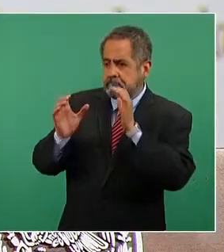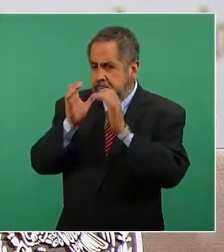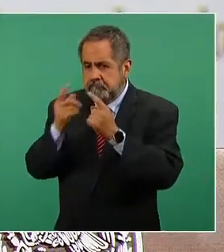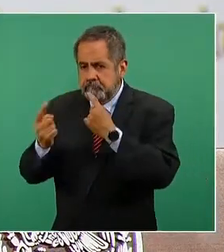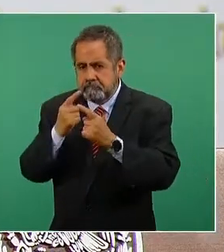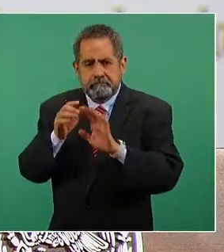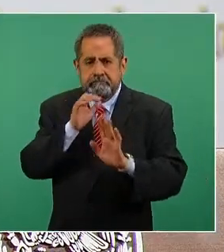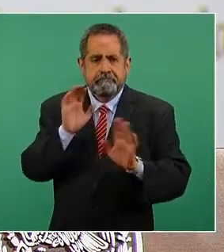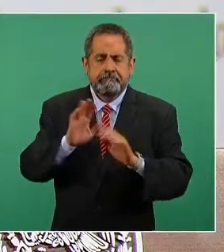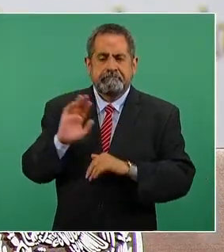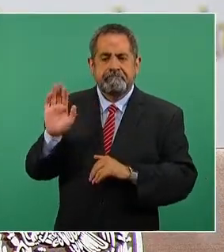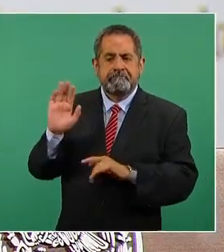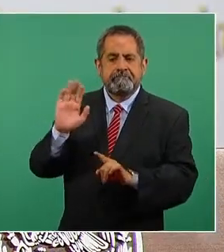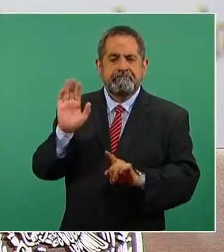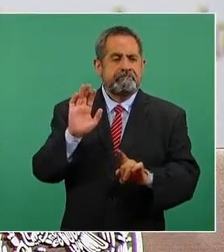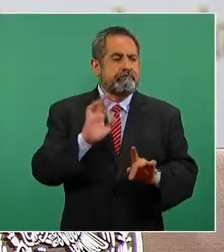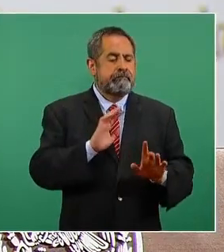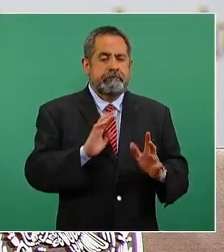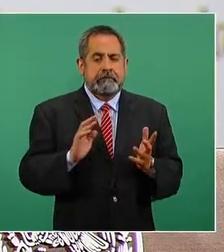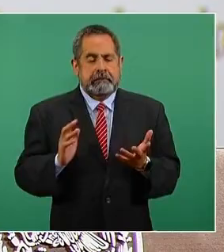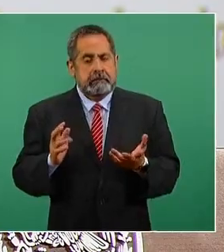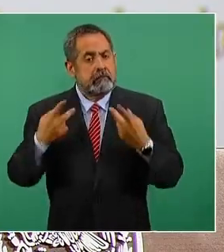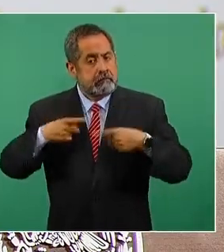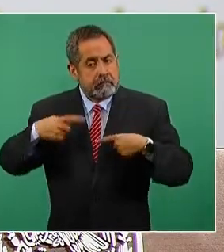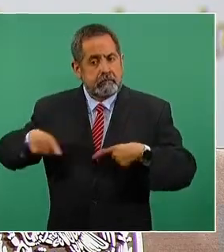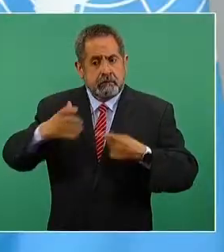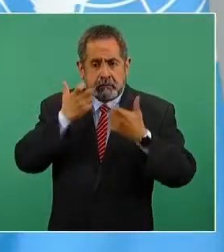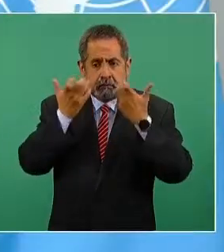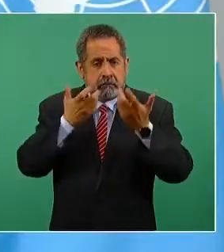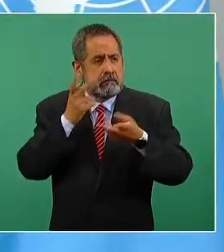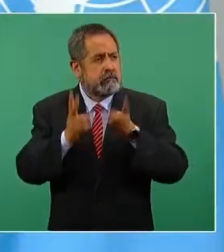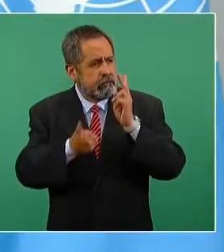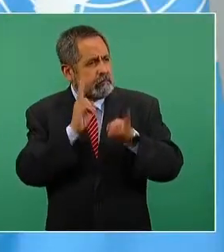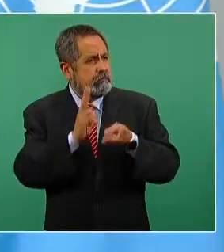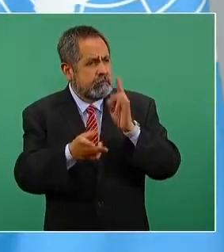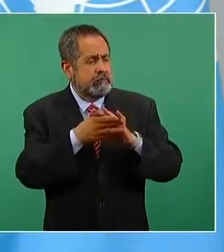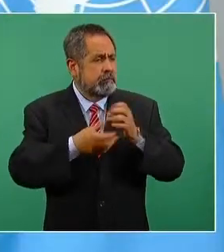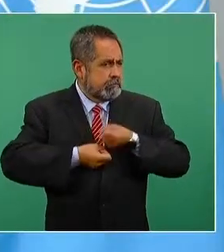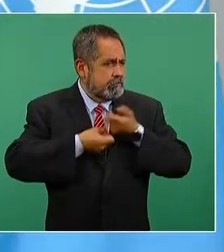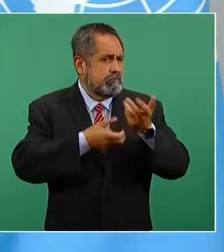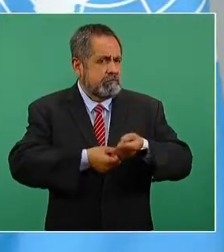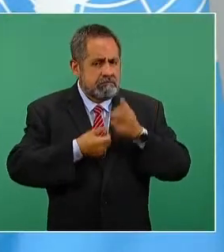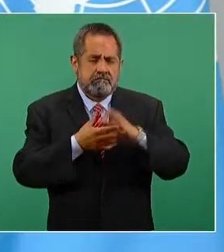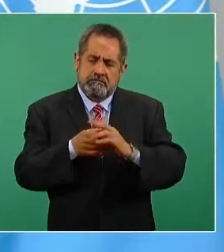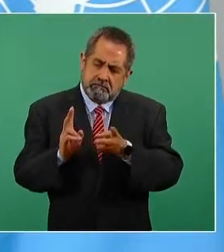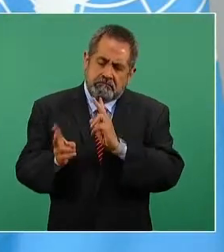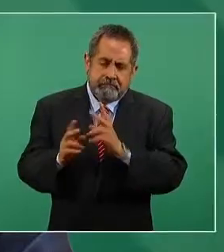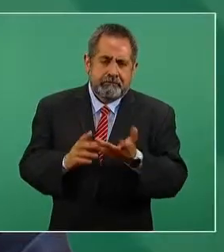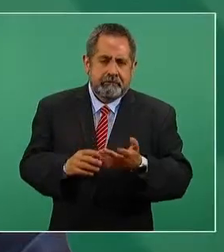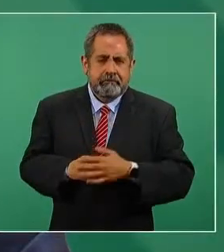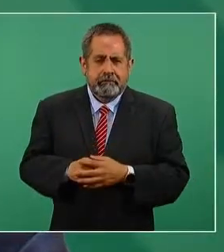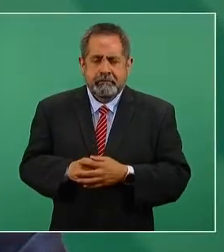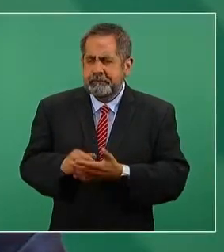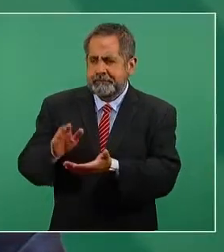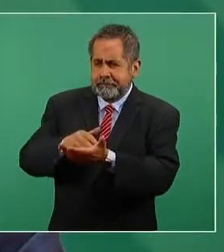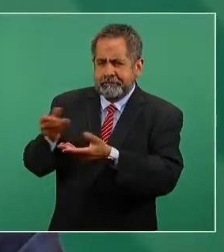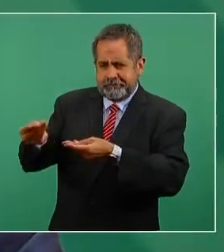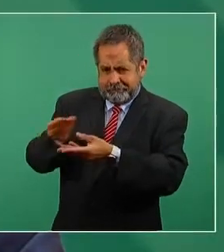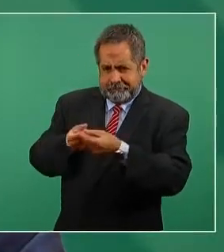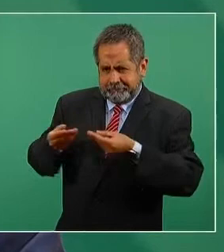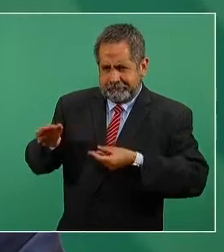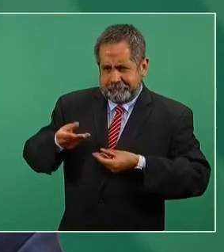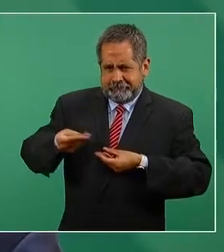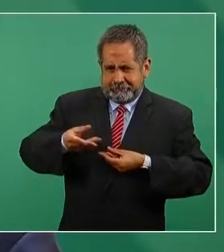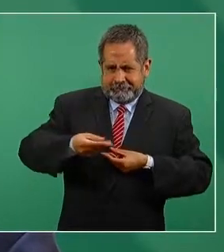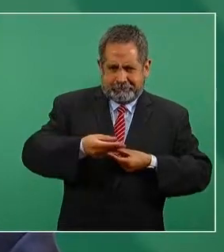gente quiere pues hablar y comunicarse. Les recibimos todos los